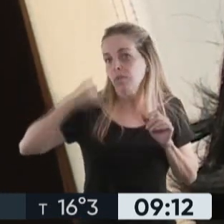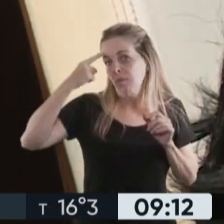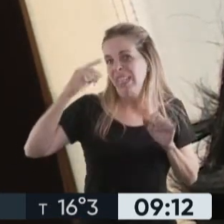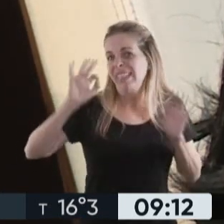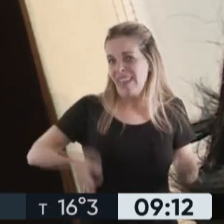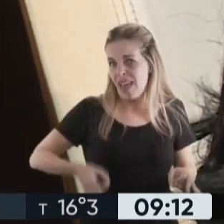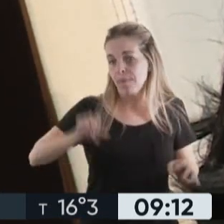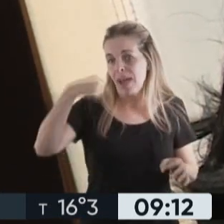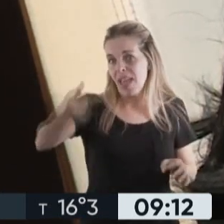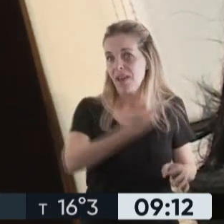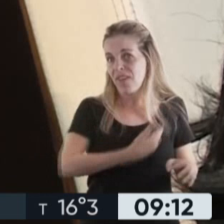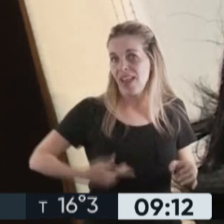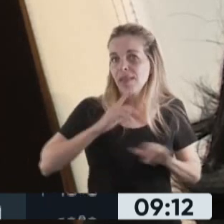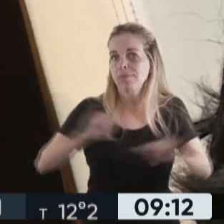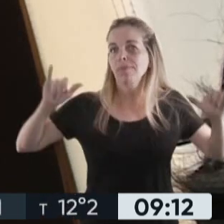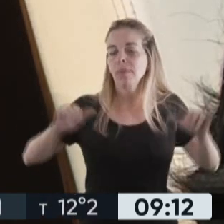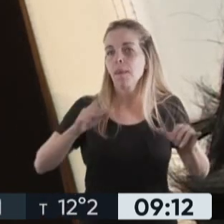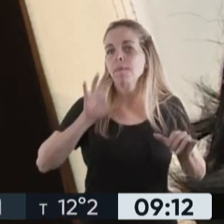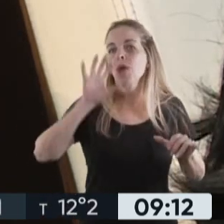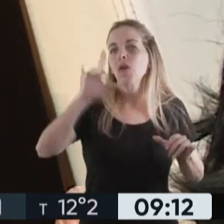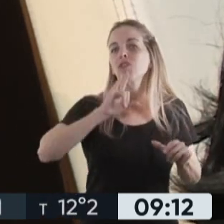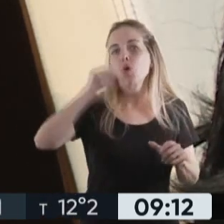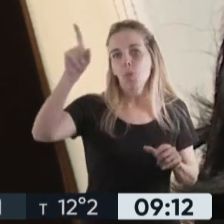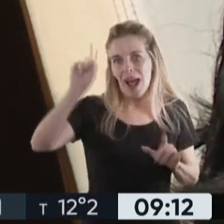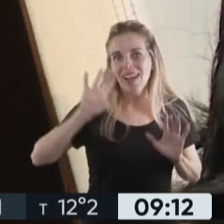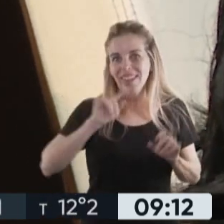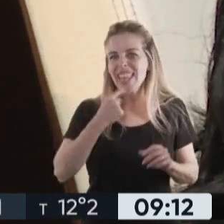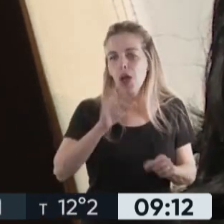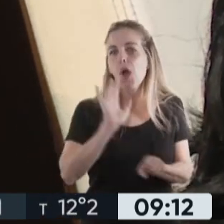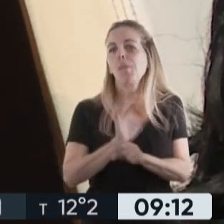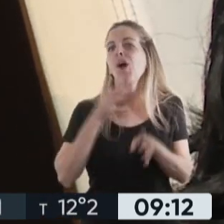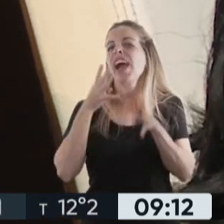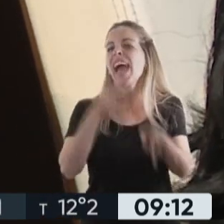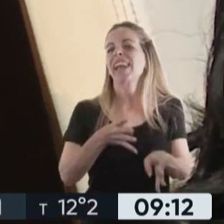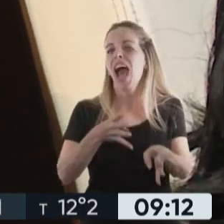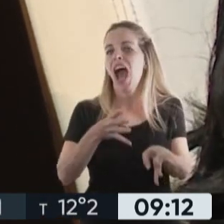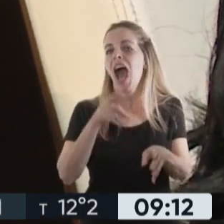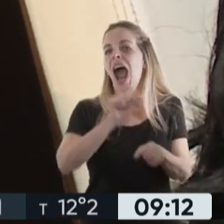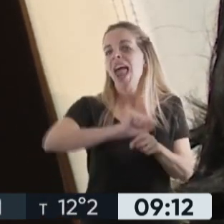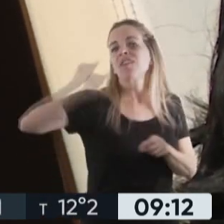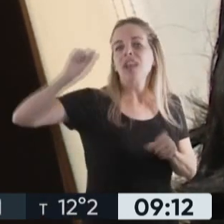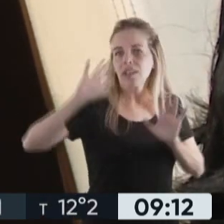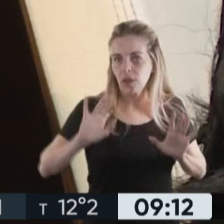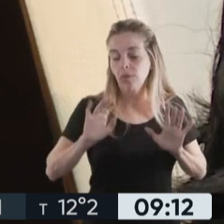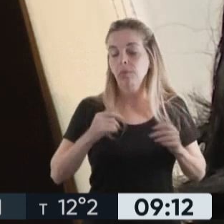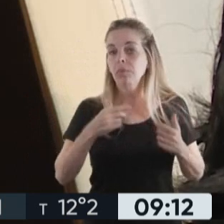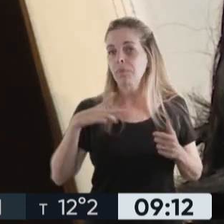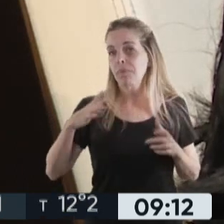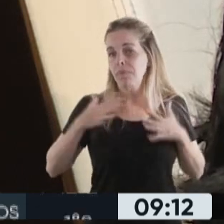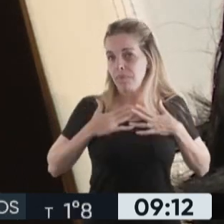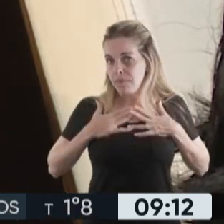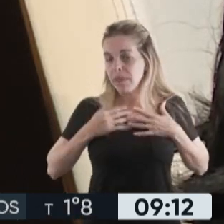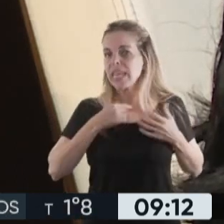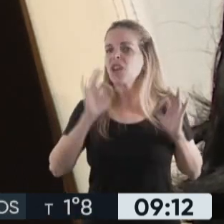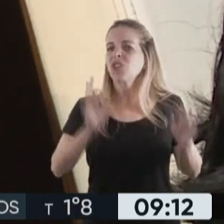anuncio, y en particular me interesa saber si usted cree o el gobierno cree que realmente va a